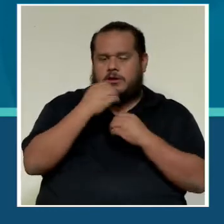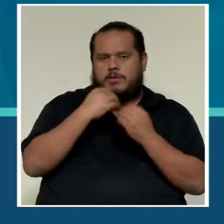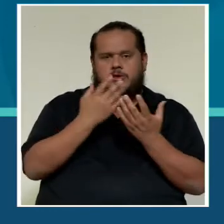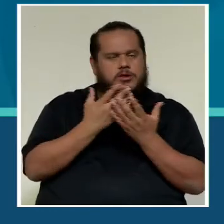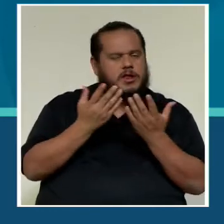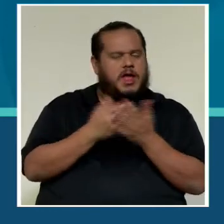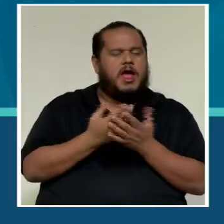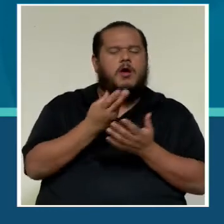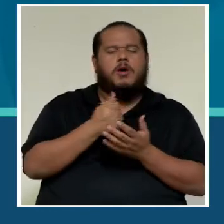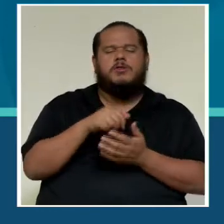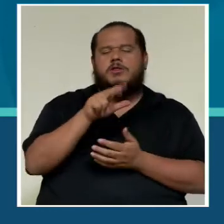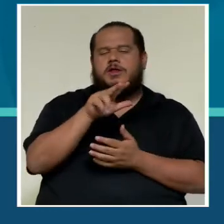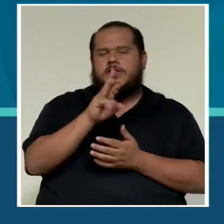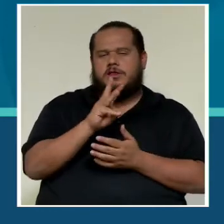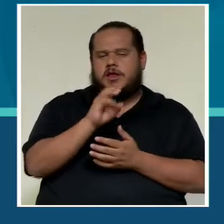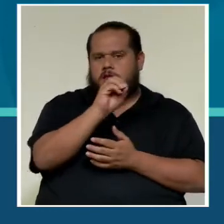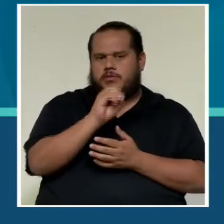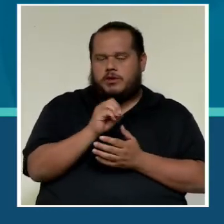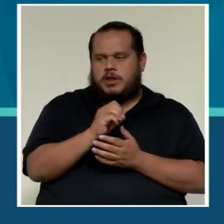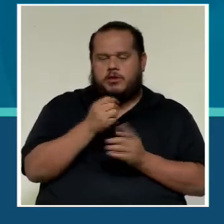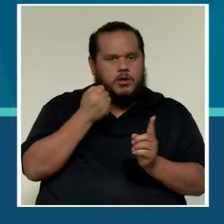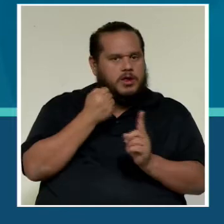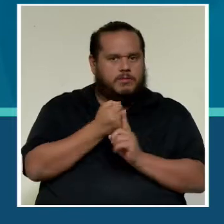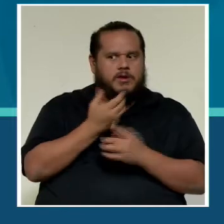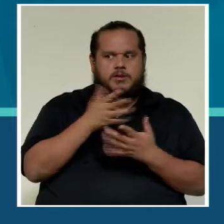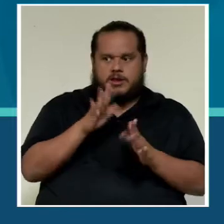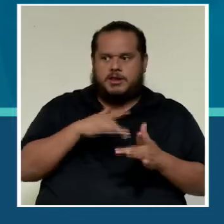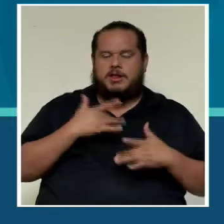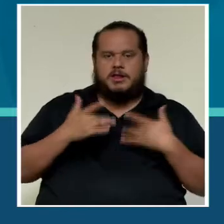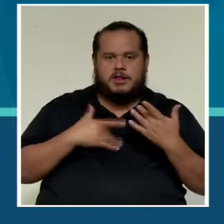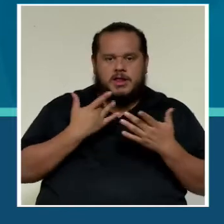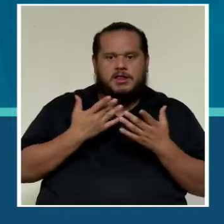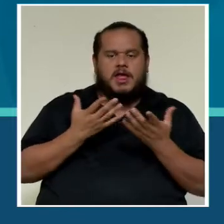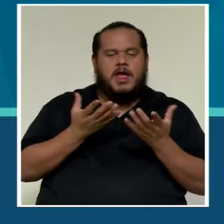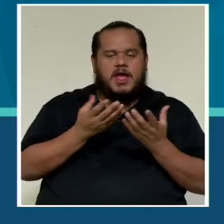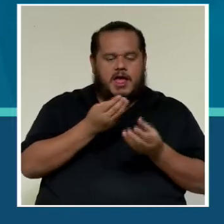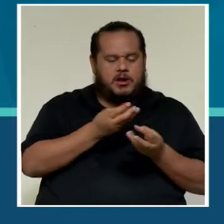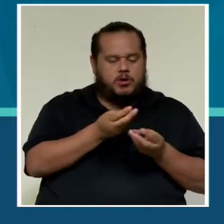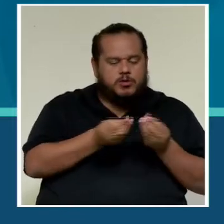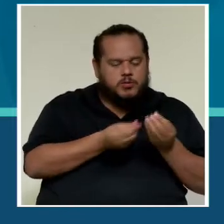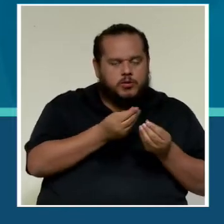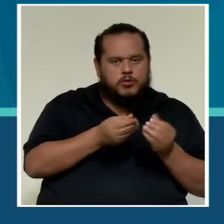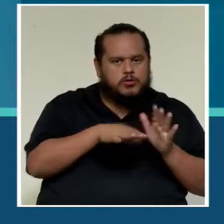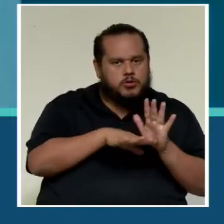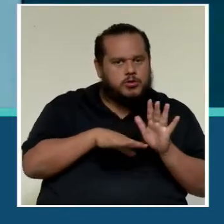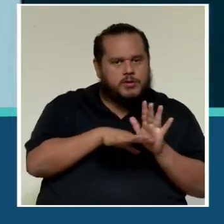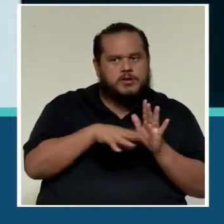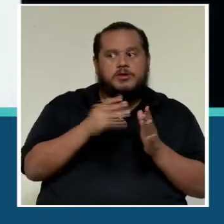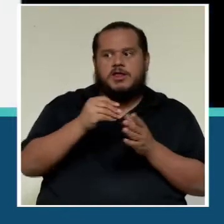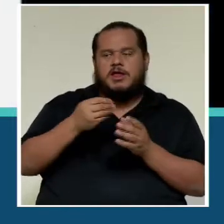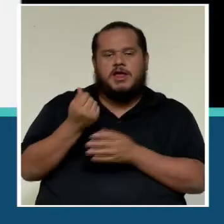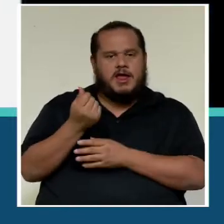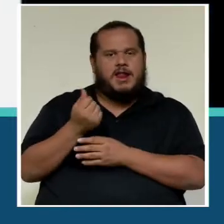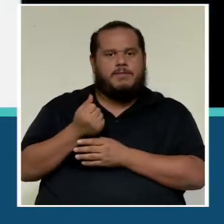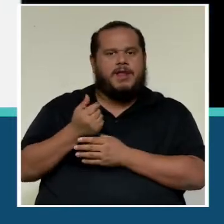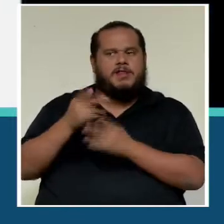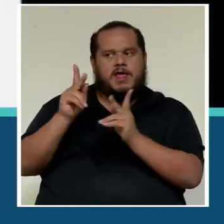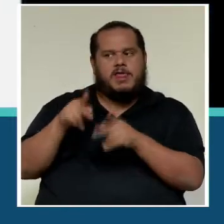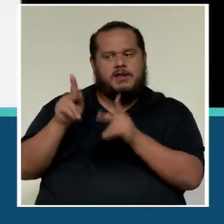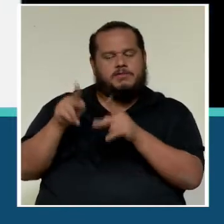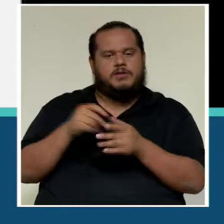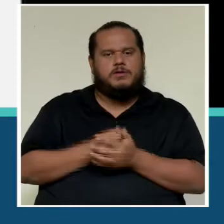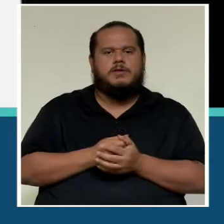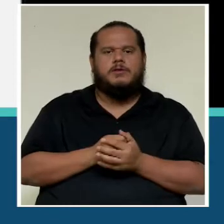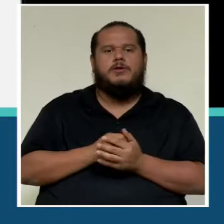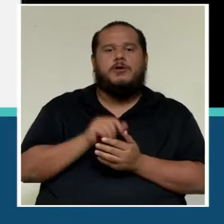de 36%, impacto que ya se siente en la canasta básica y en los bolsillos de los consumidores. La inflación que ustedes